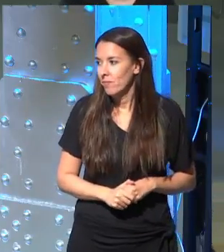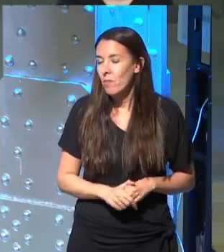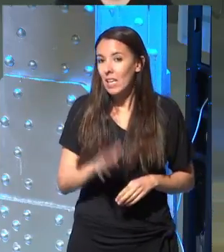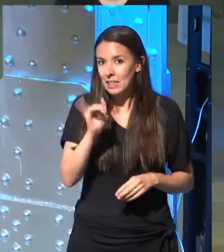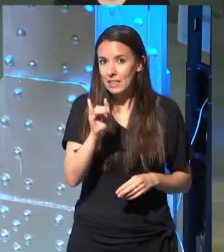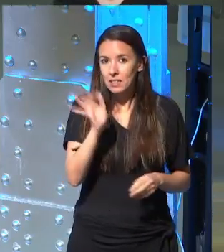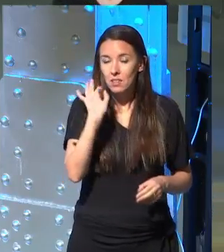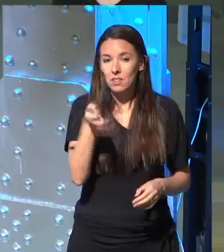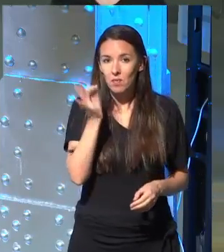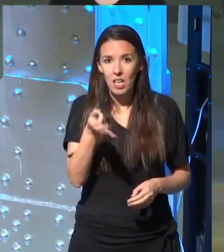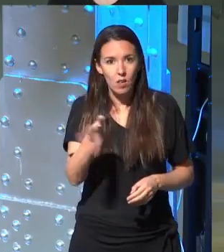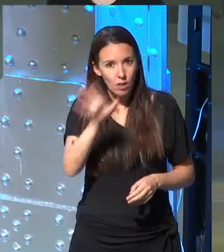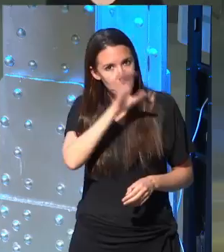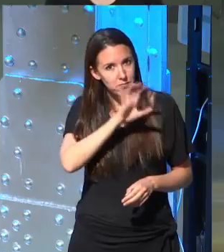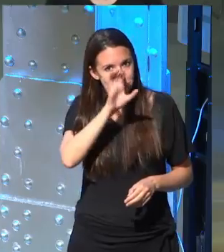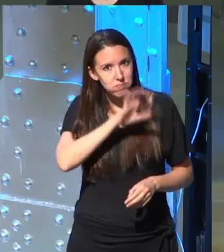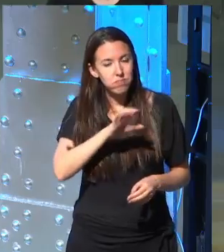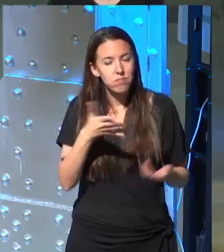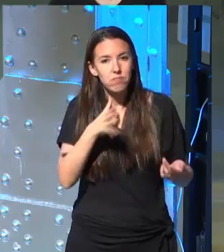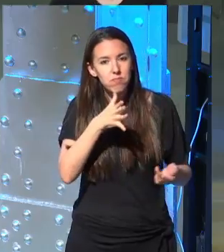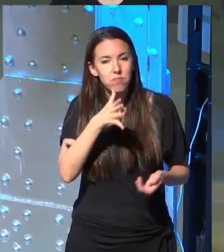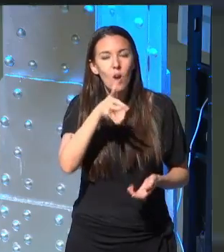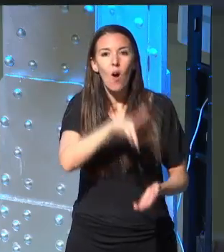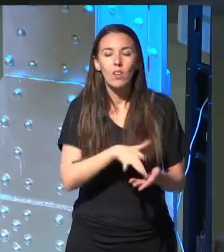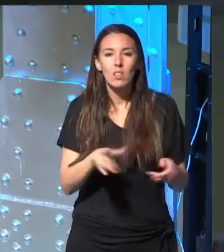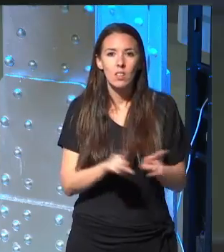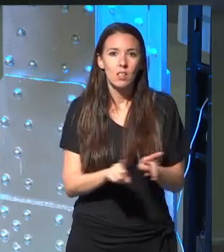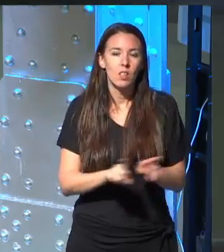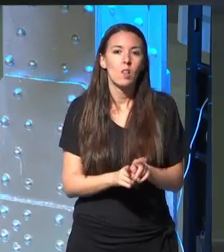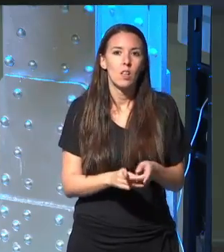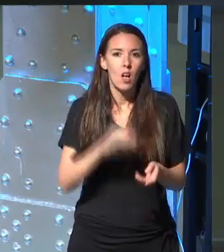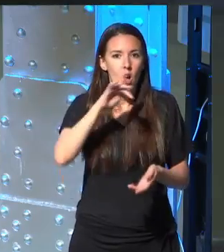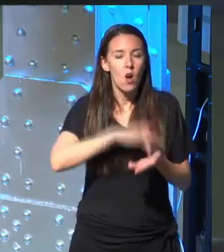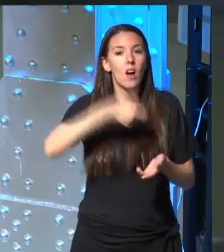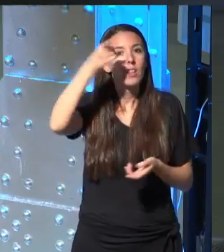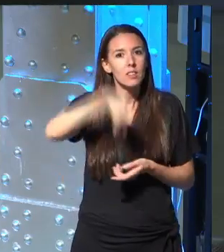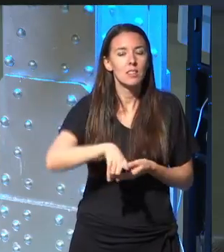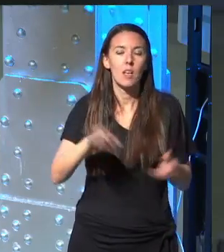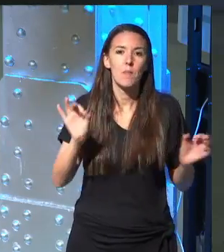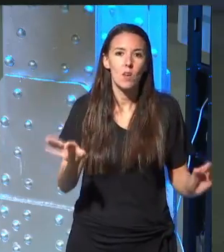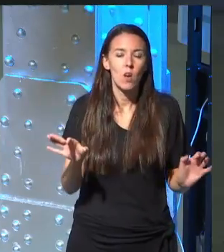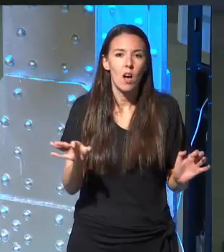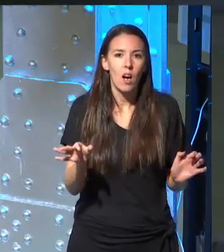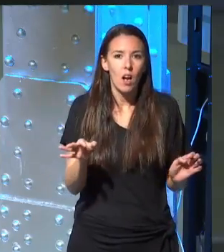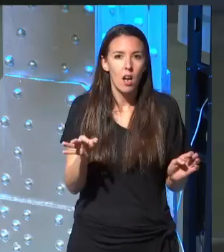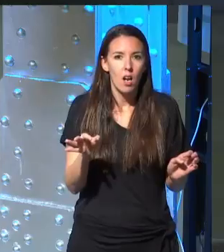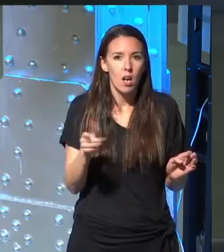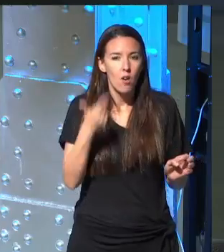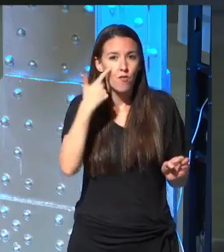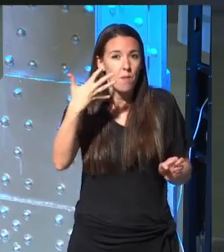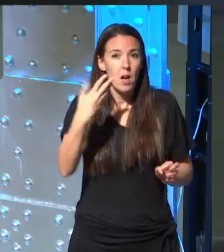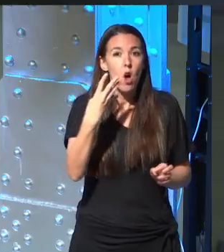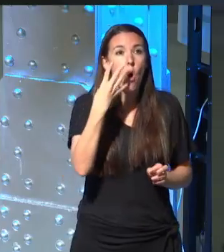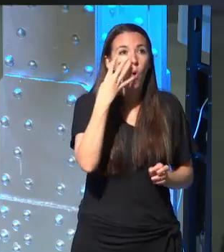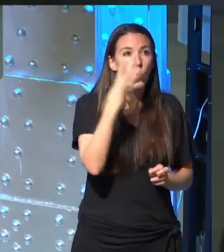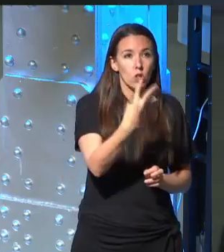Sí, pero es verdad que es un fenómeno curioso porque, claro, pasa también que el pico más alto tuve